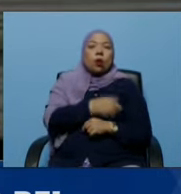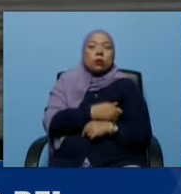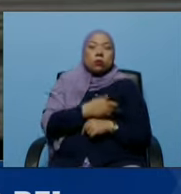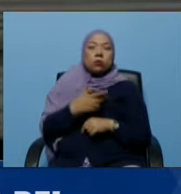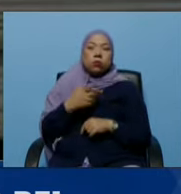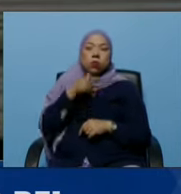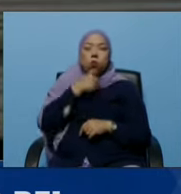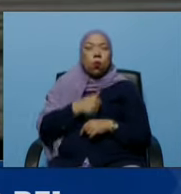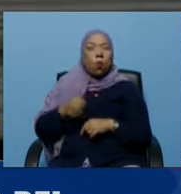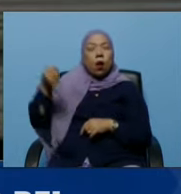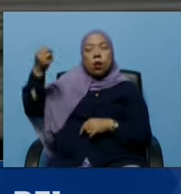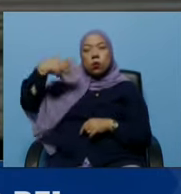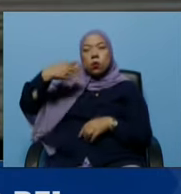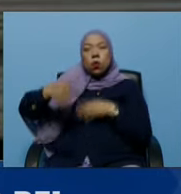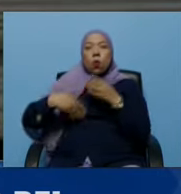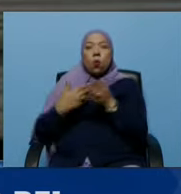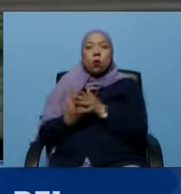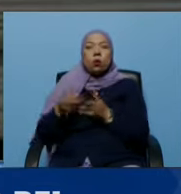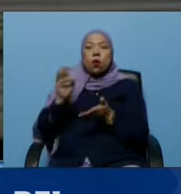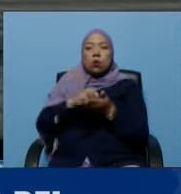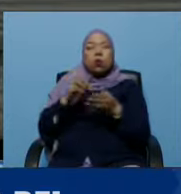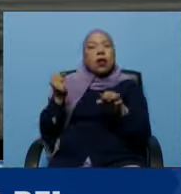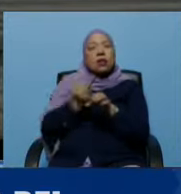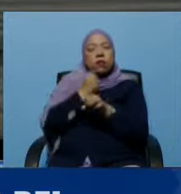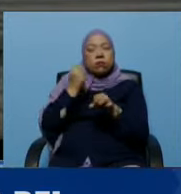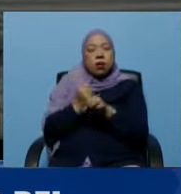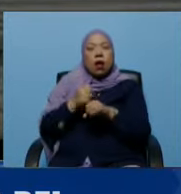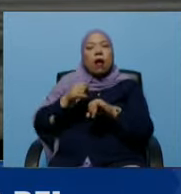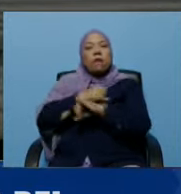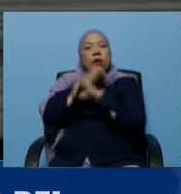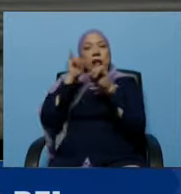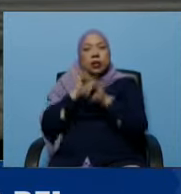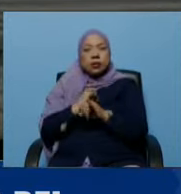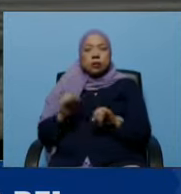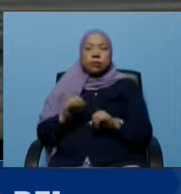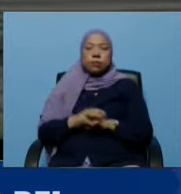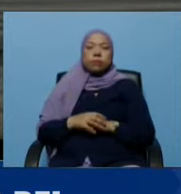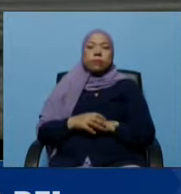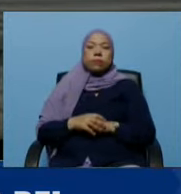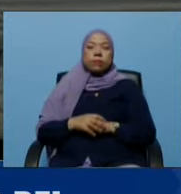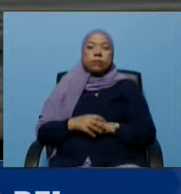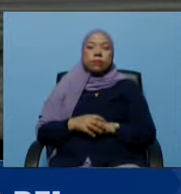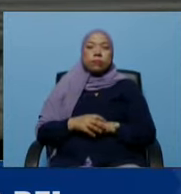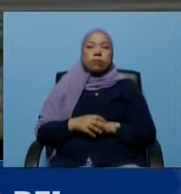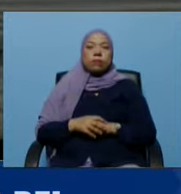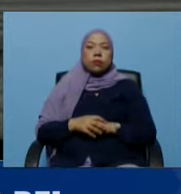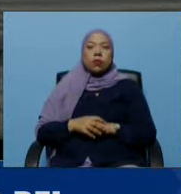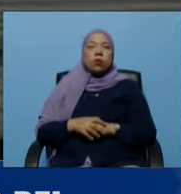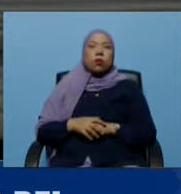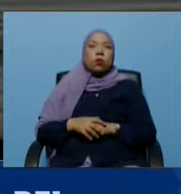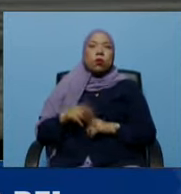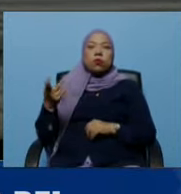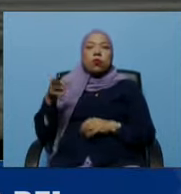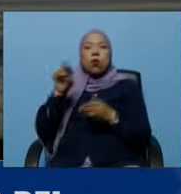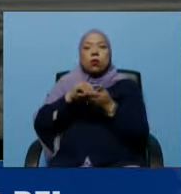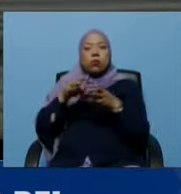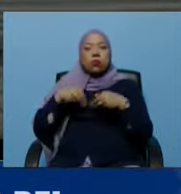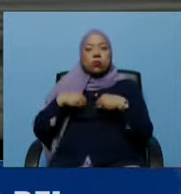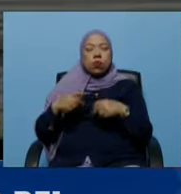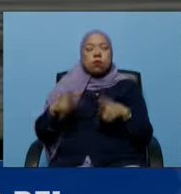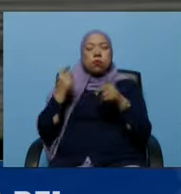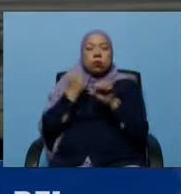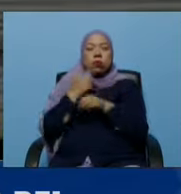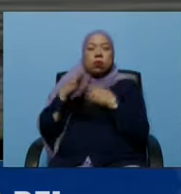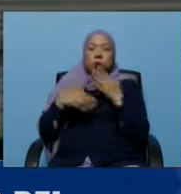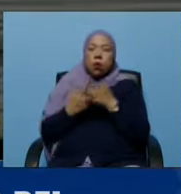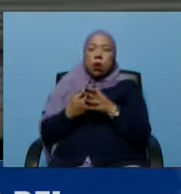sin límites para uno trabajar feliz como una lombriz. Se lo recomiendo, con su permiso me la